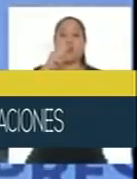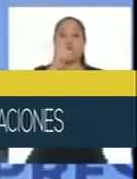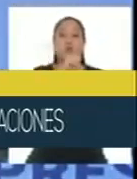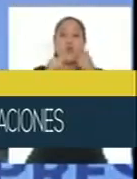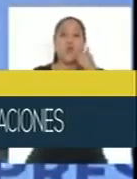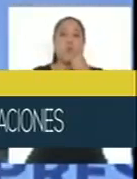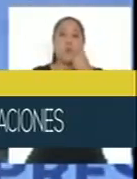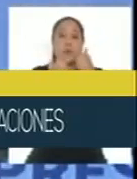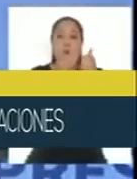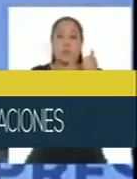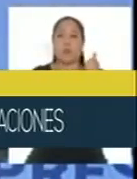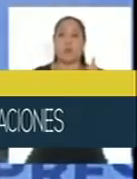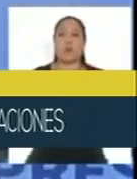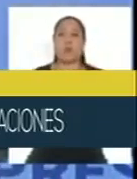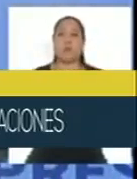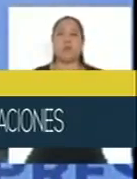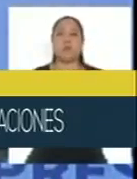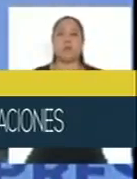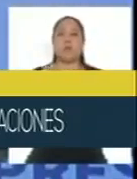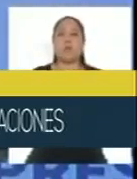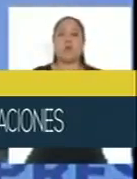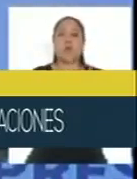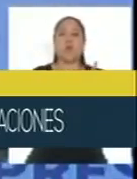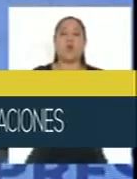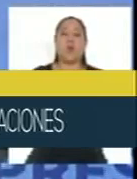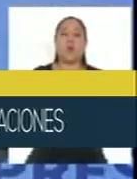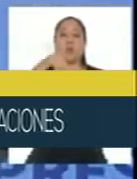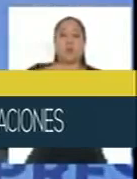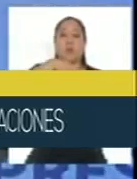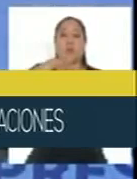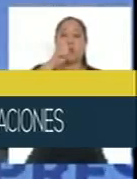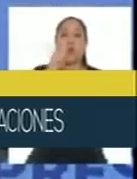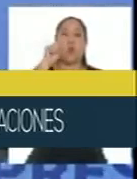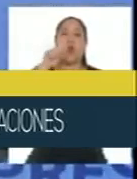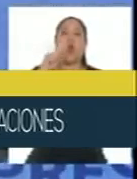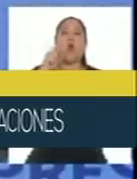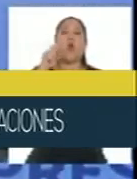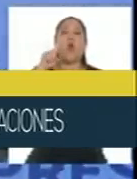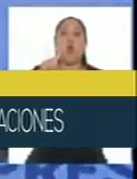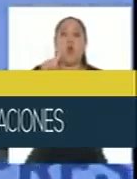vicepresidentes, locales de votación,